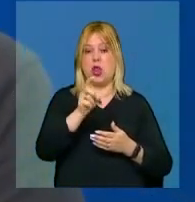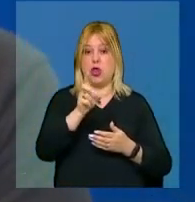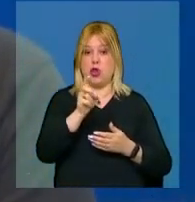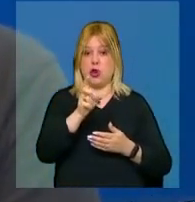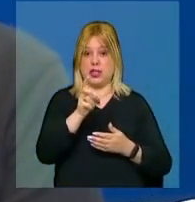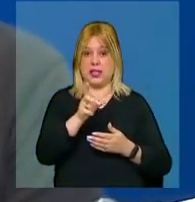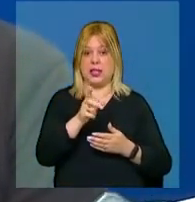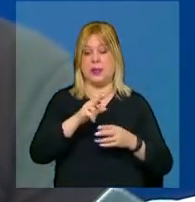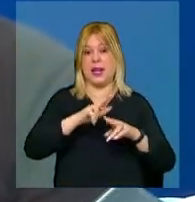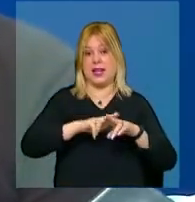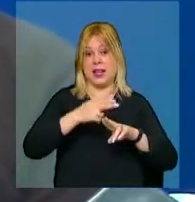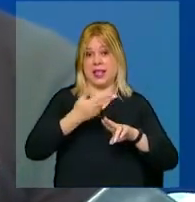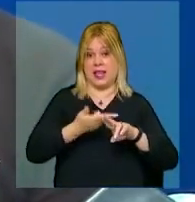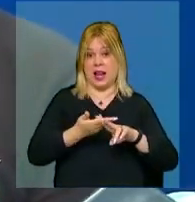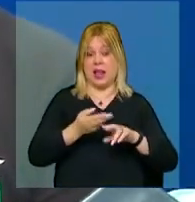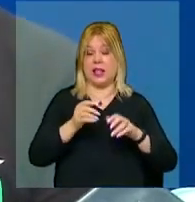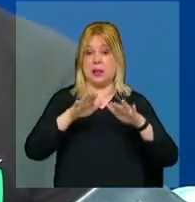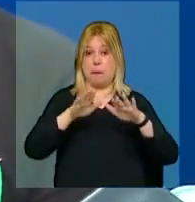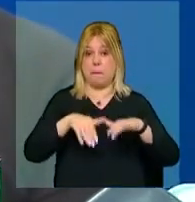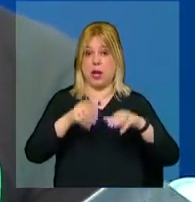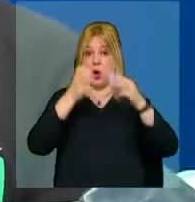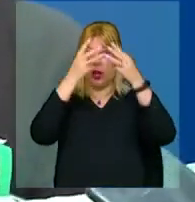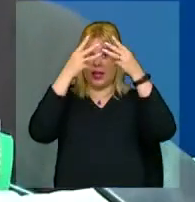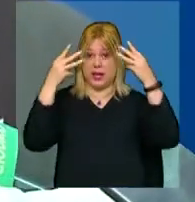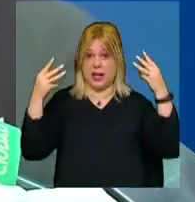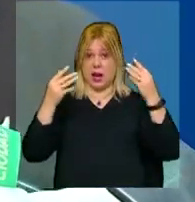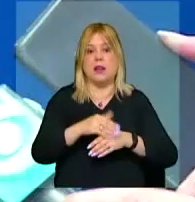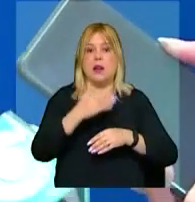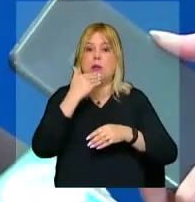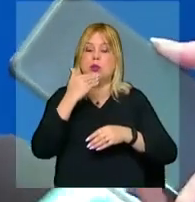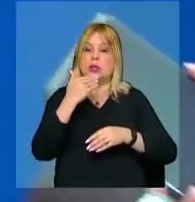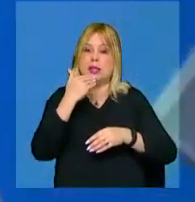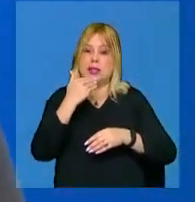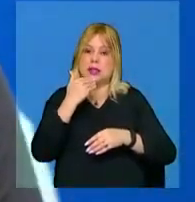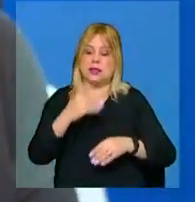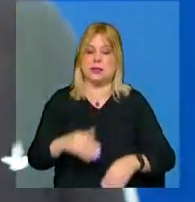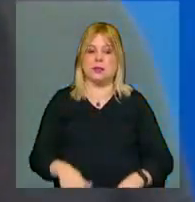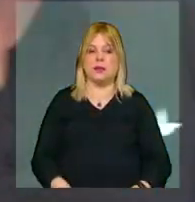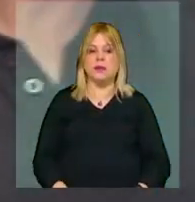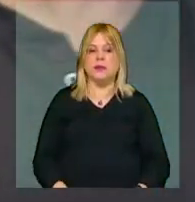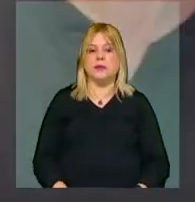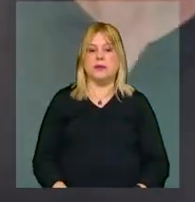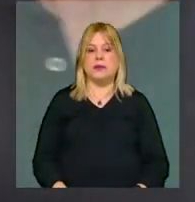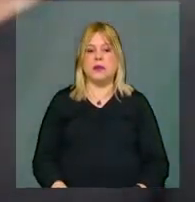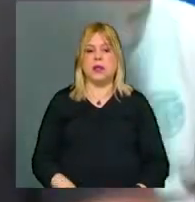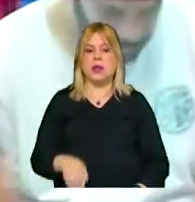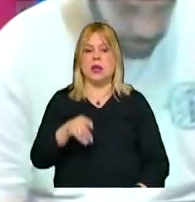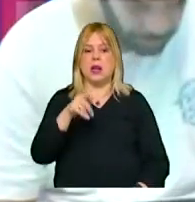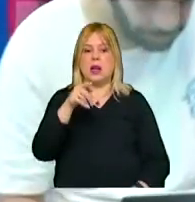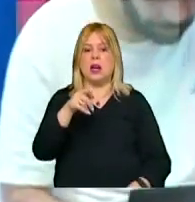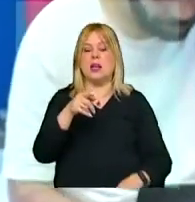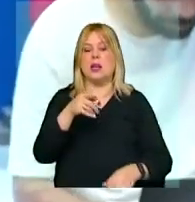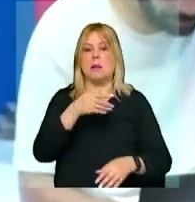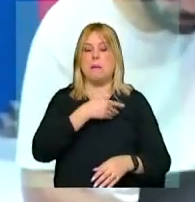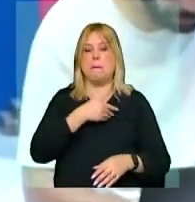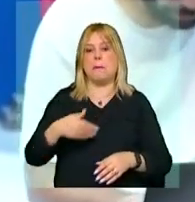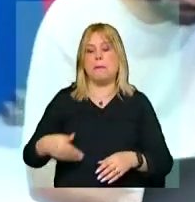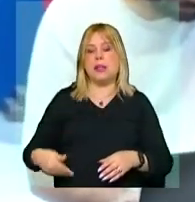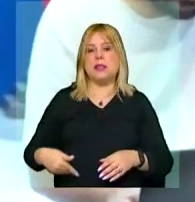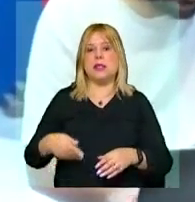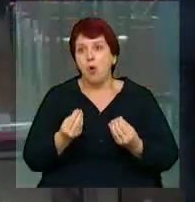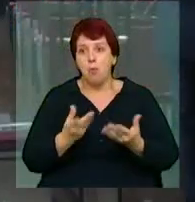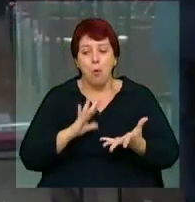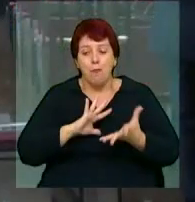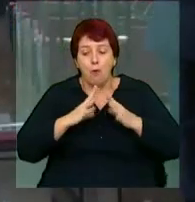Telemundo. Reiterar a propósito de este paro general que comienza hoy a las 0 horas. Gracias. Bueno, allí tenía justamente la palabra el presidente del PIT-CNT.